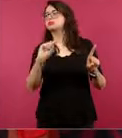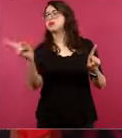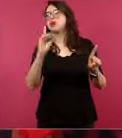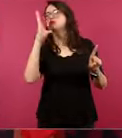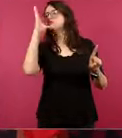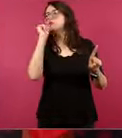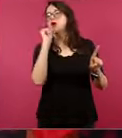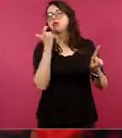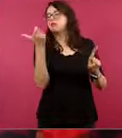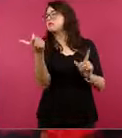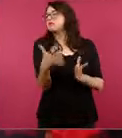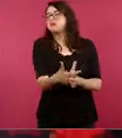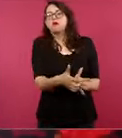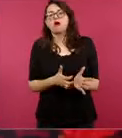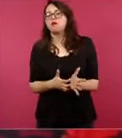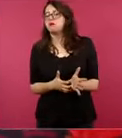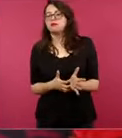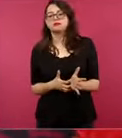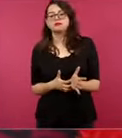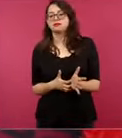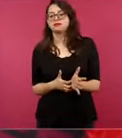AMLO.